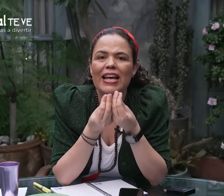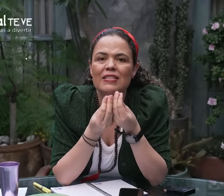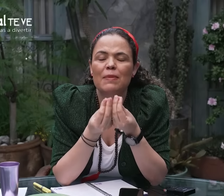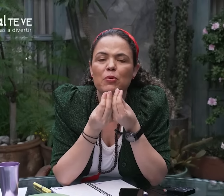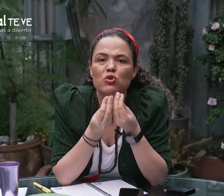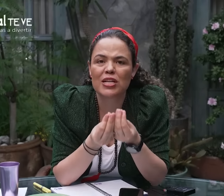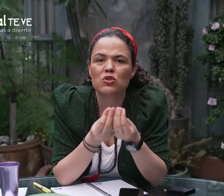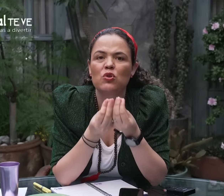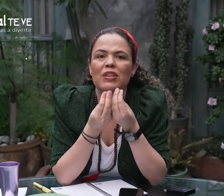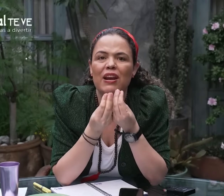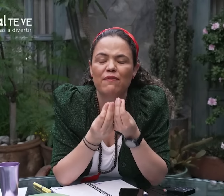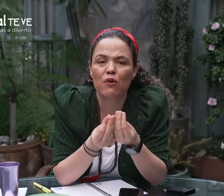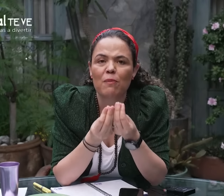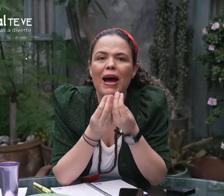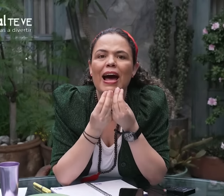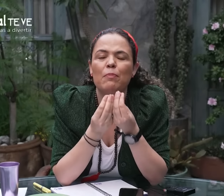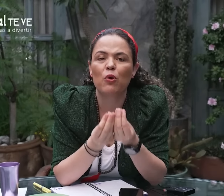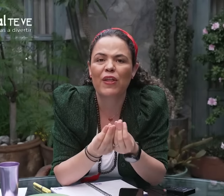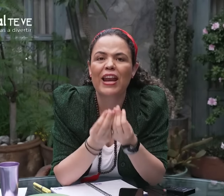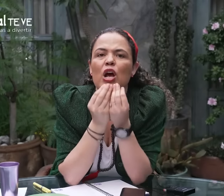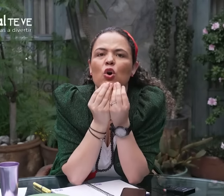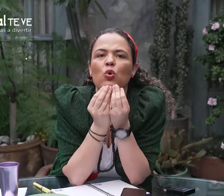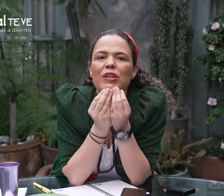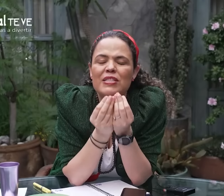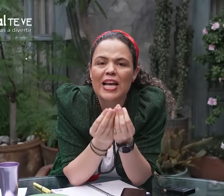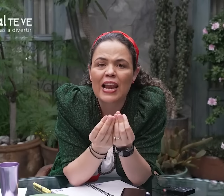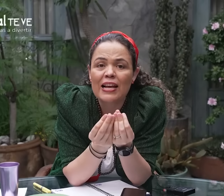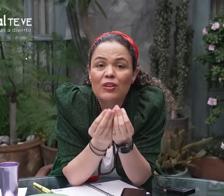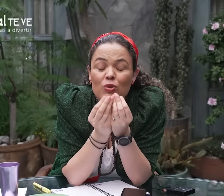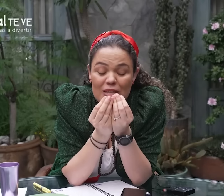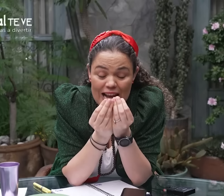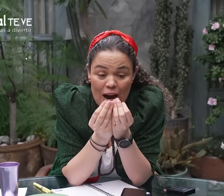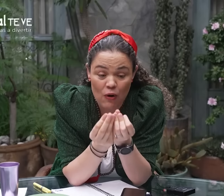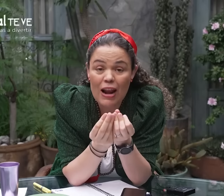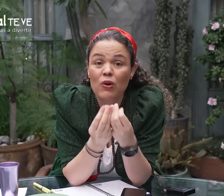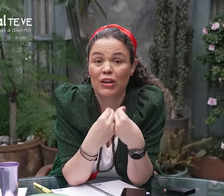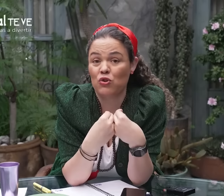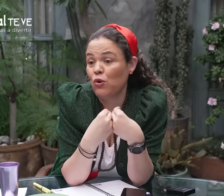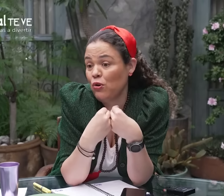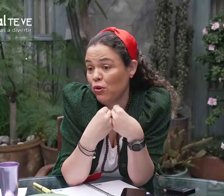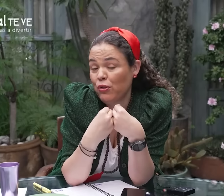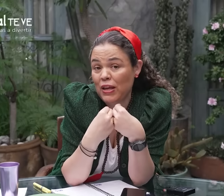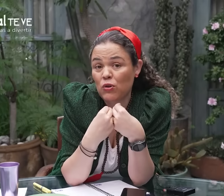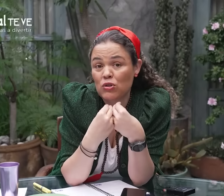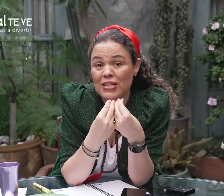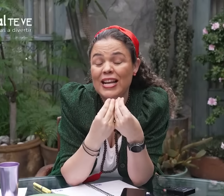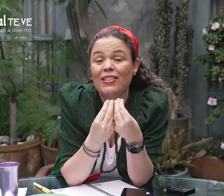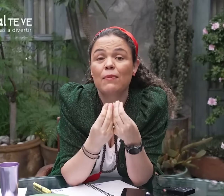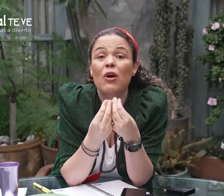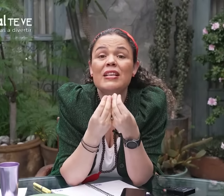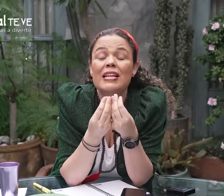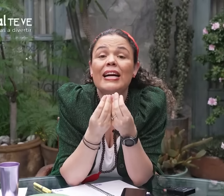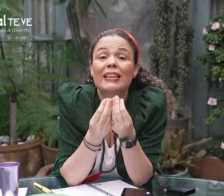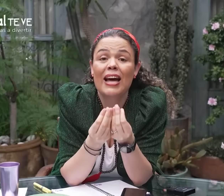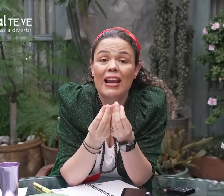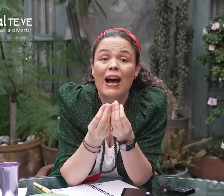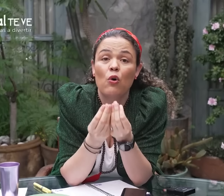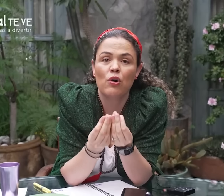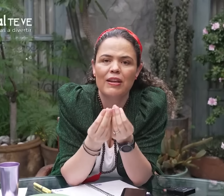de este proceso de reforma al poder judicial Entonces ahora lo que yo digo si se atrevió a